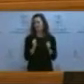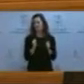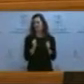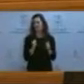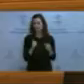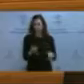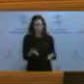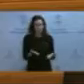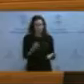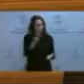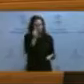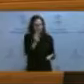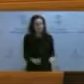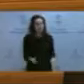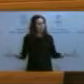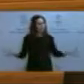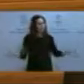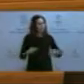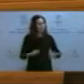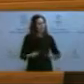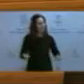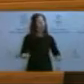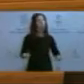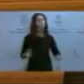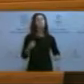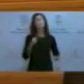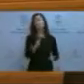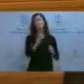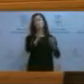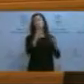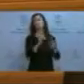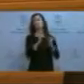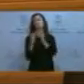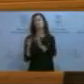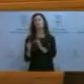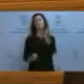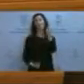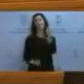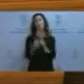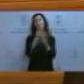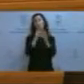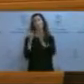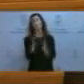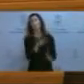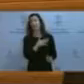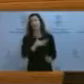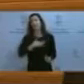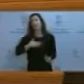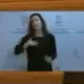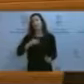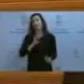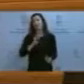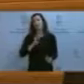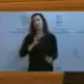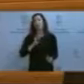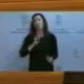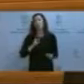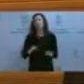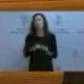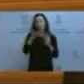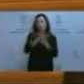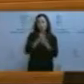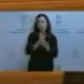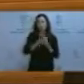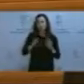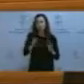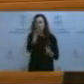lo está. Quizás eso defina un modelo de liderazgo. Hay liderazgos que pretenden o buscan dar explicaciones